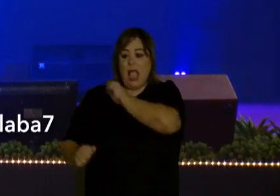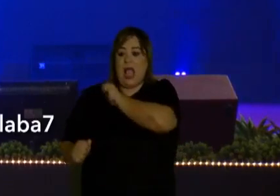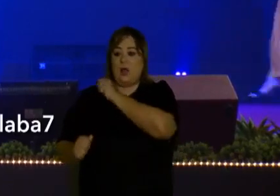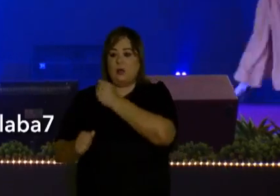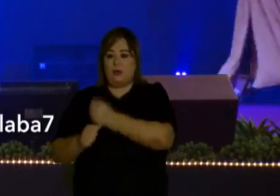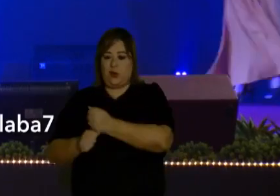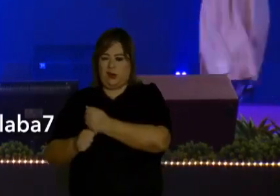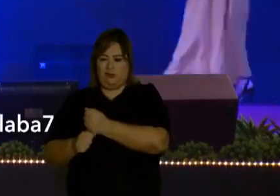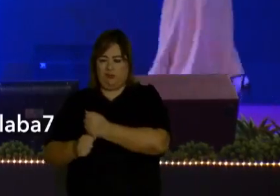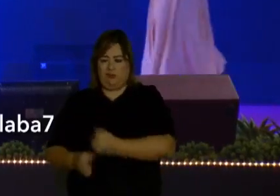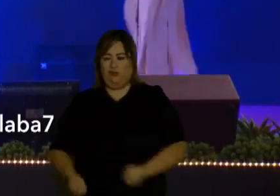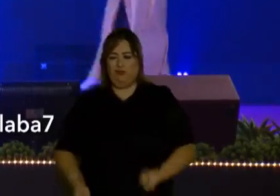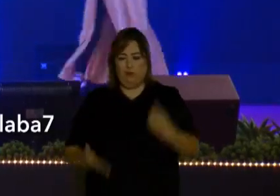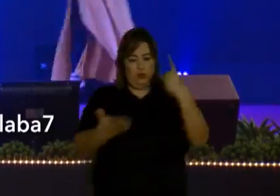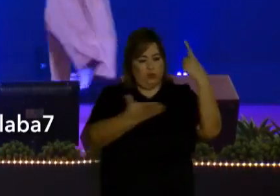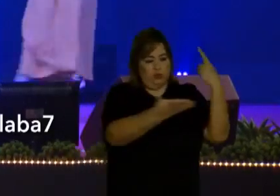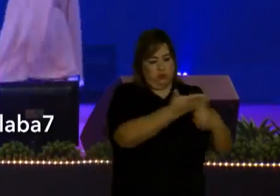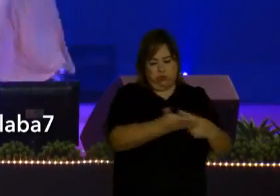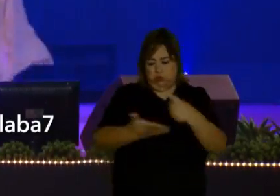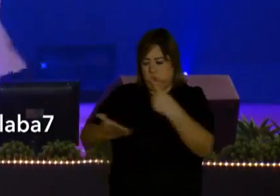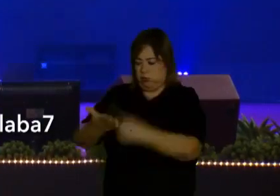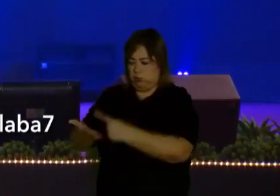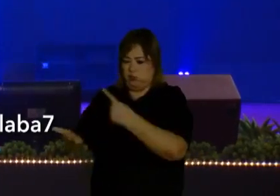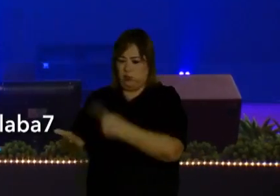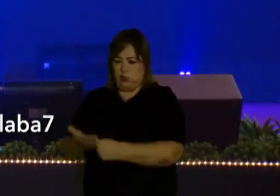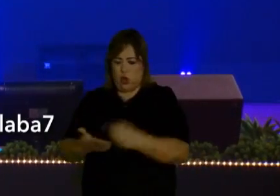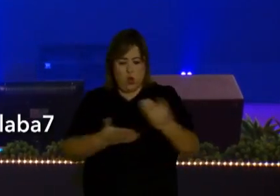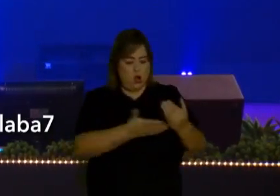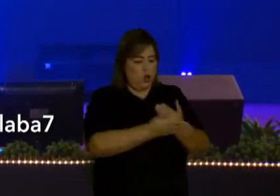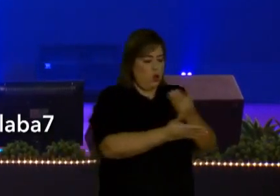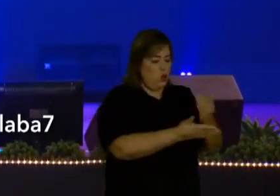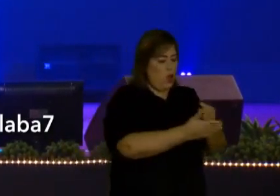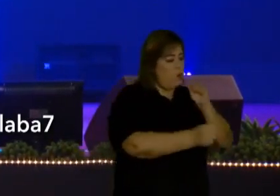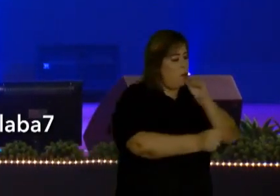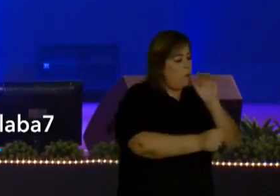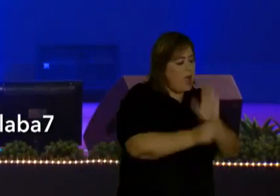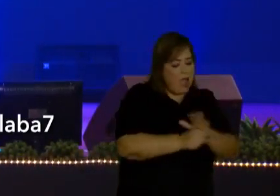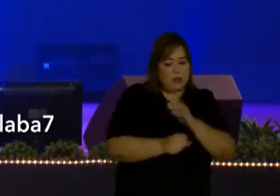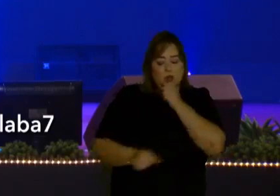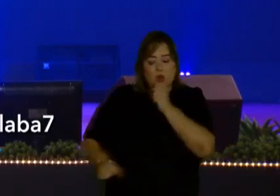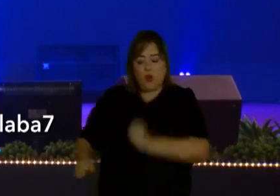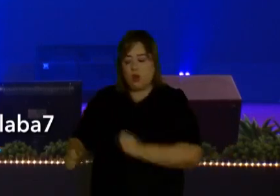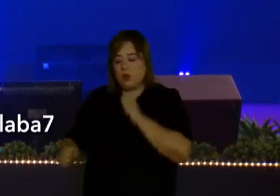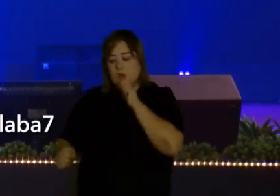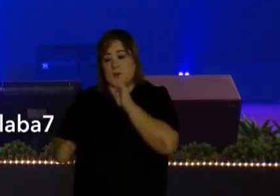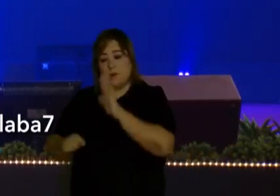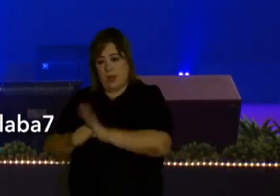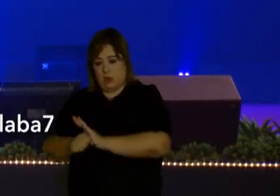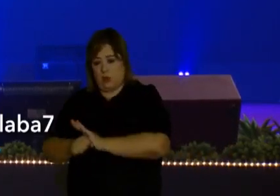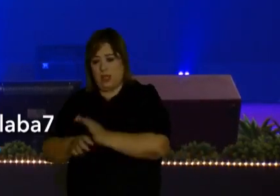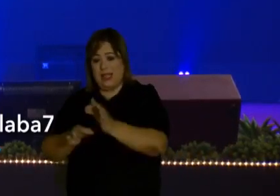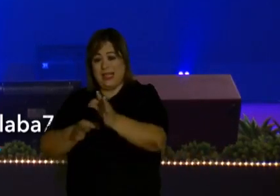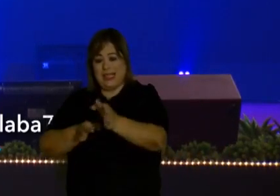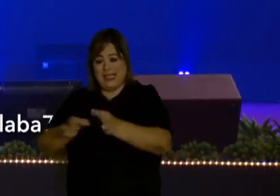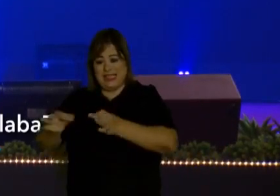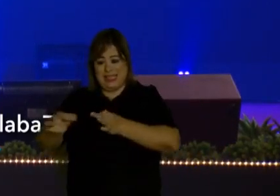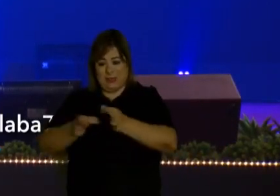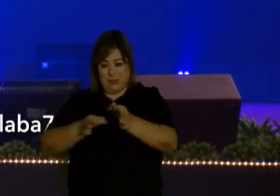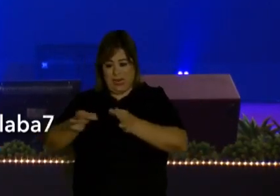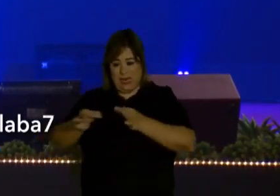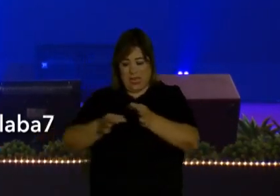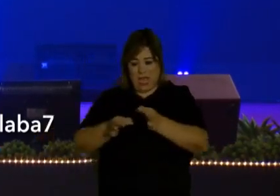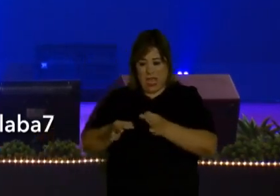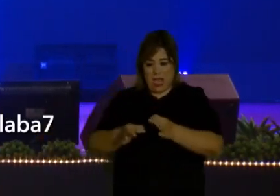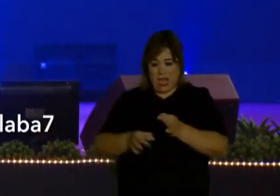controversia con el diezmo, que si es el nuevo pacto, viejo pacto, que Pablo no habló del diezmo. Pero déjeme explicarle algo: el diezmo existe primero que la Biblia.